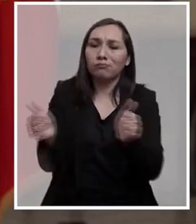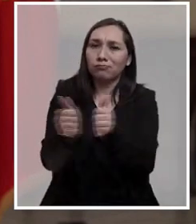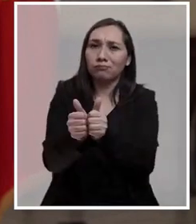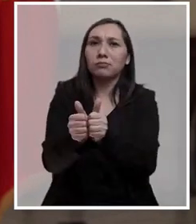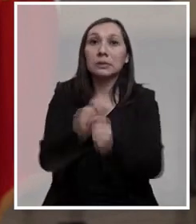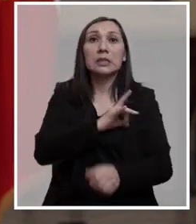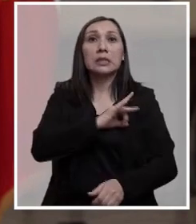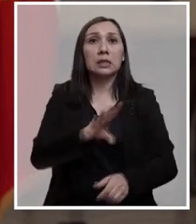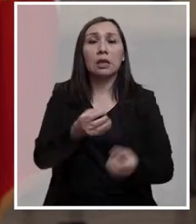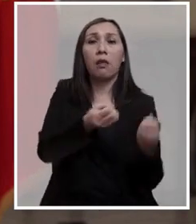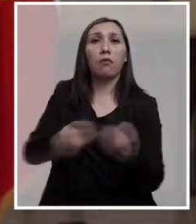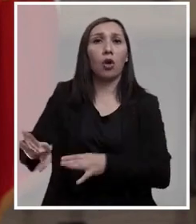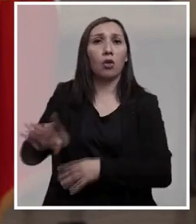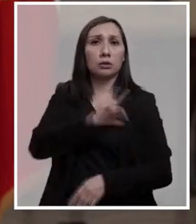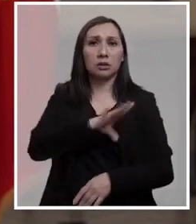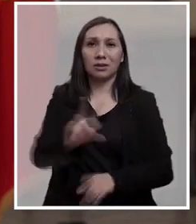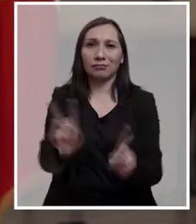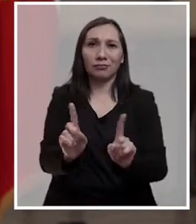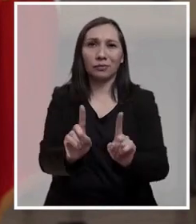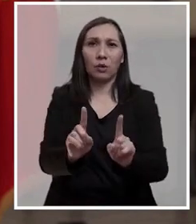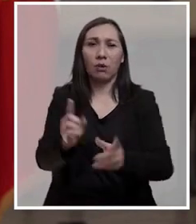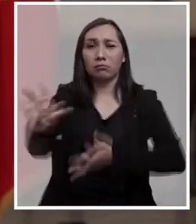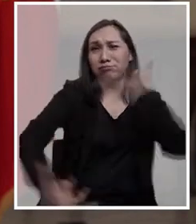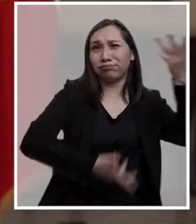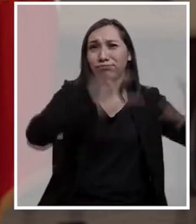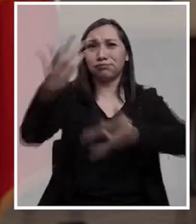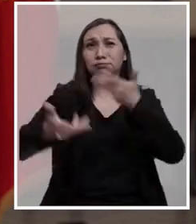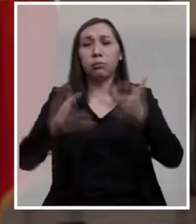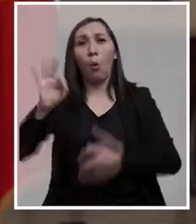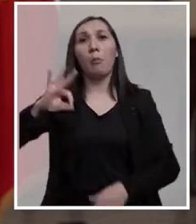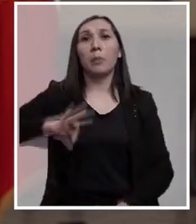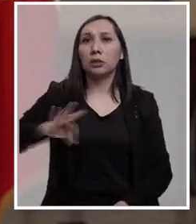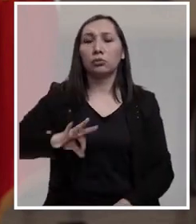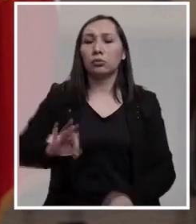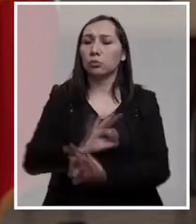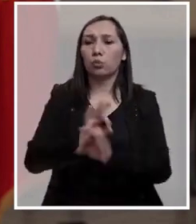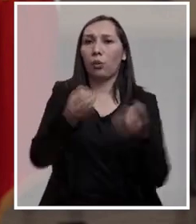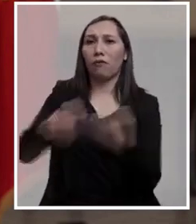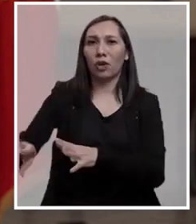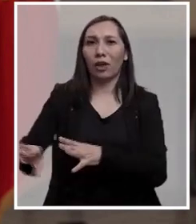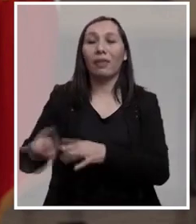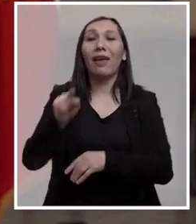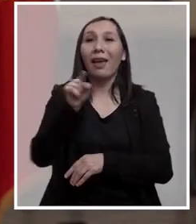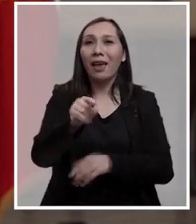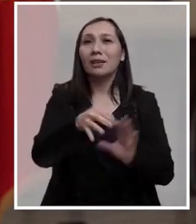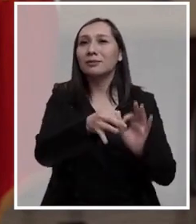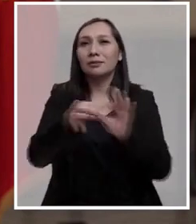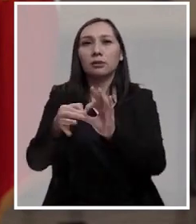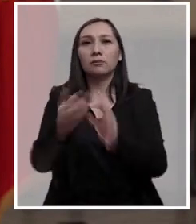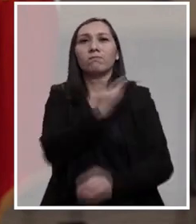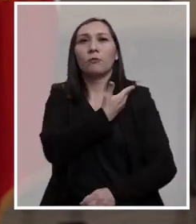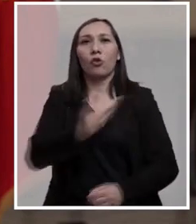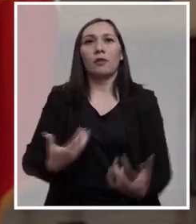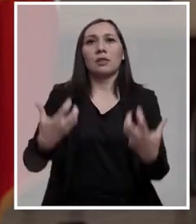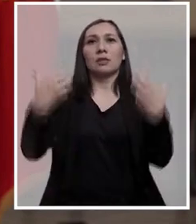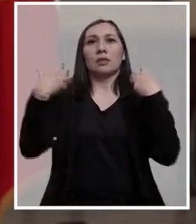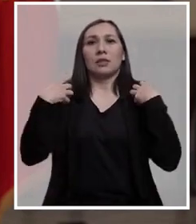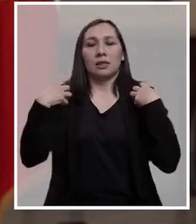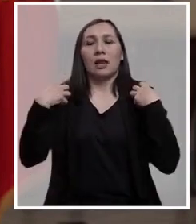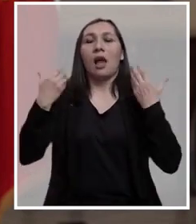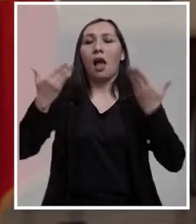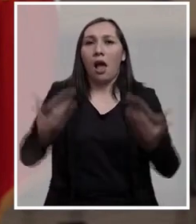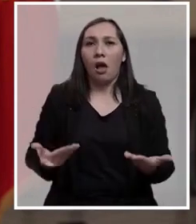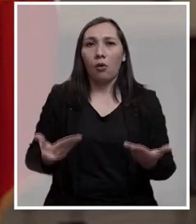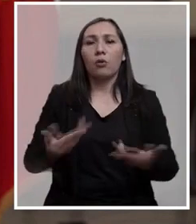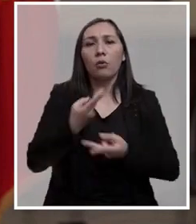solo porque chile no abandona Chile ni en un incendio ni en sus pensiones de eso se trata justamente gobernar